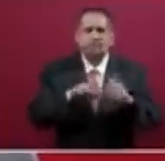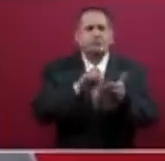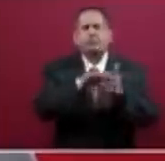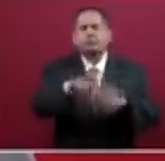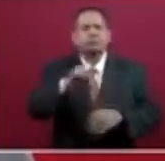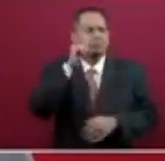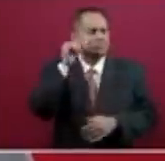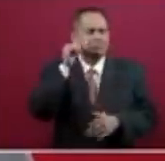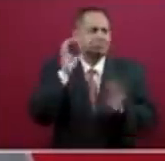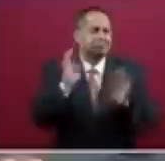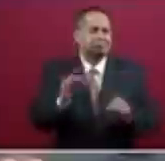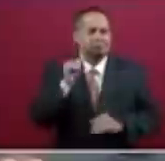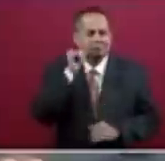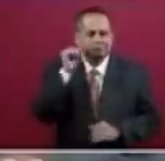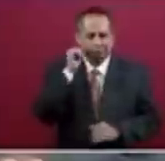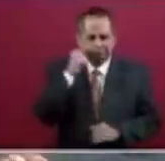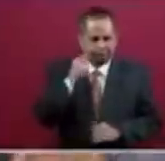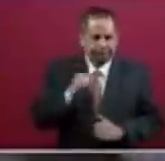ayer